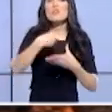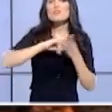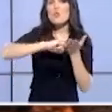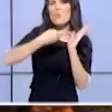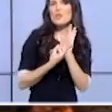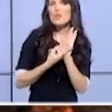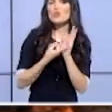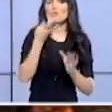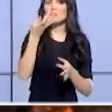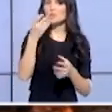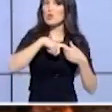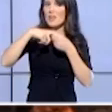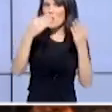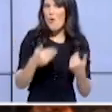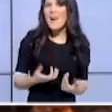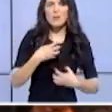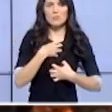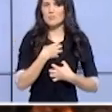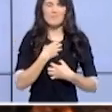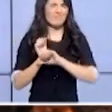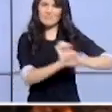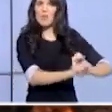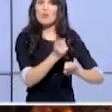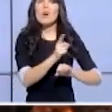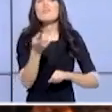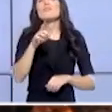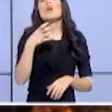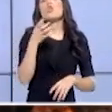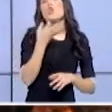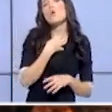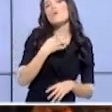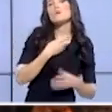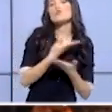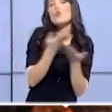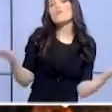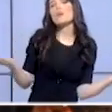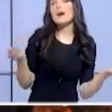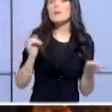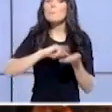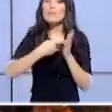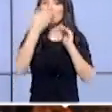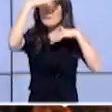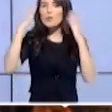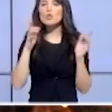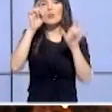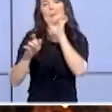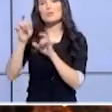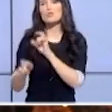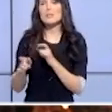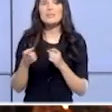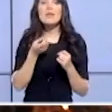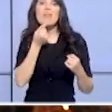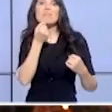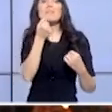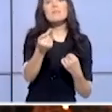insolidario y egoísta De igual forma debemos desconfiar de aquellos planteamientos basados en decir a cada